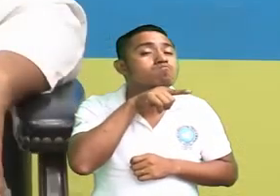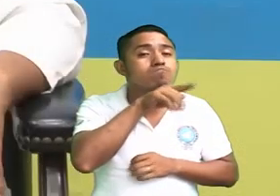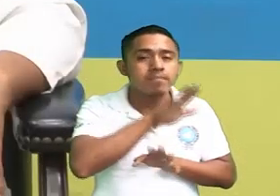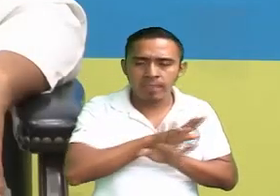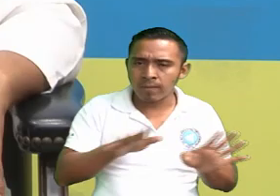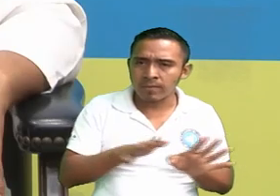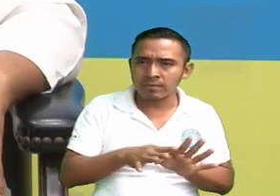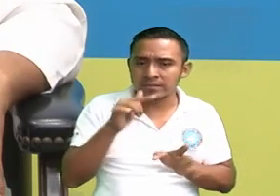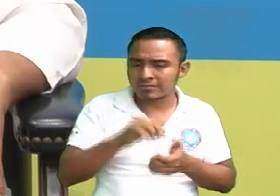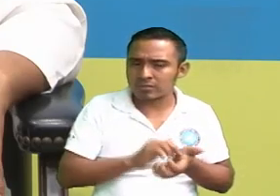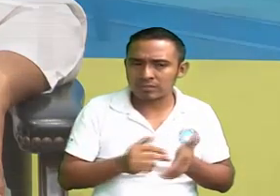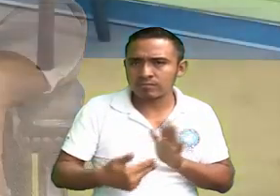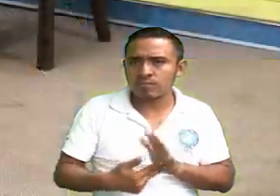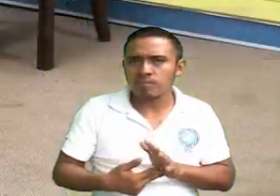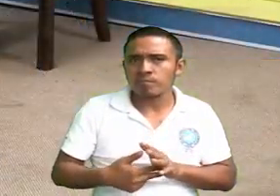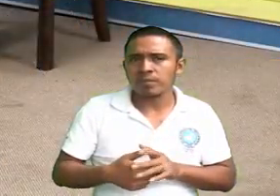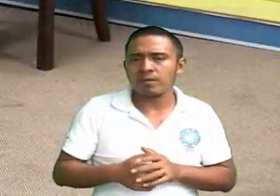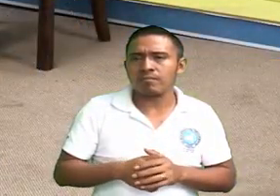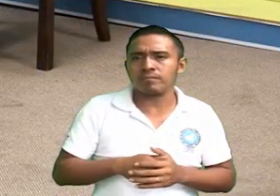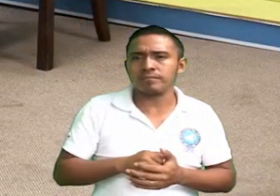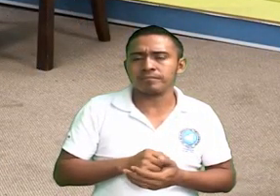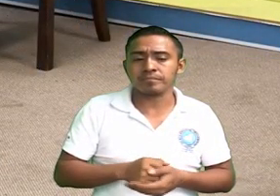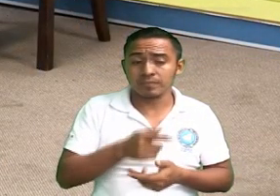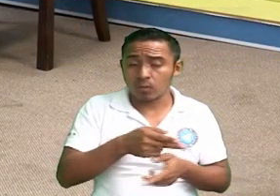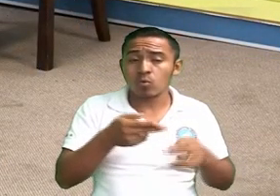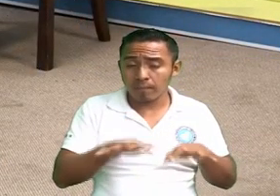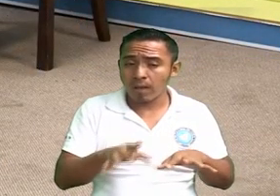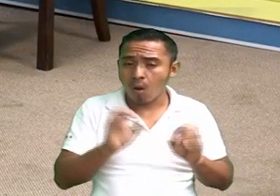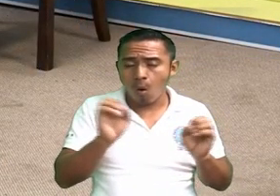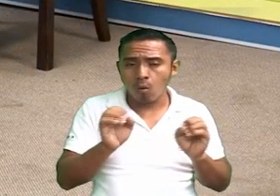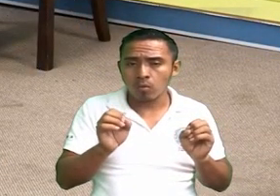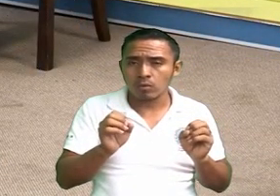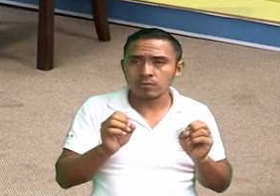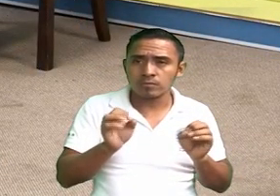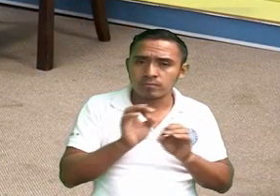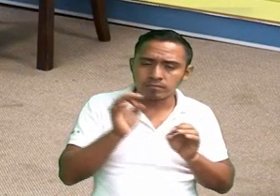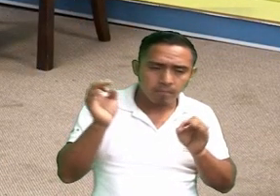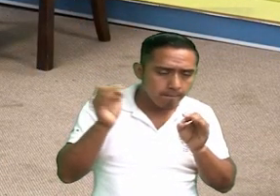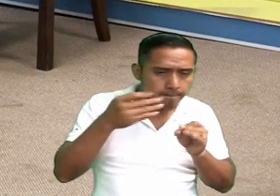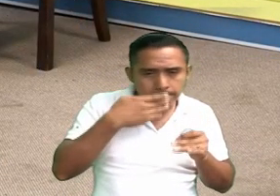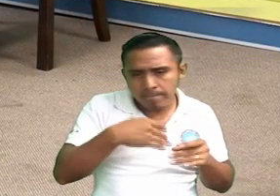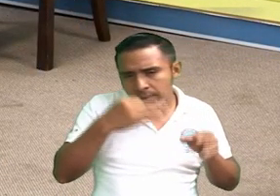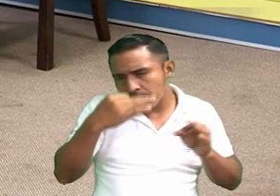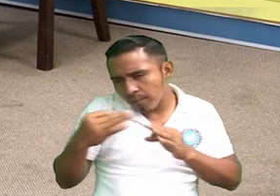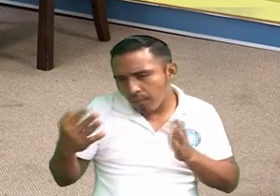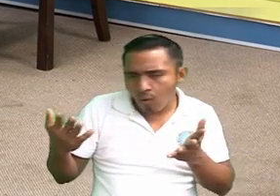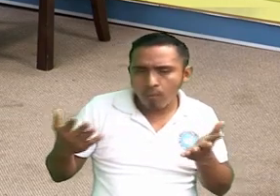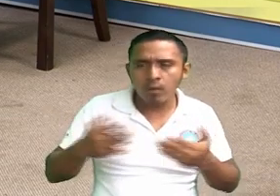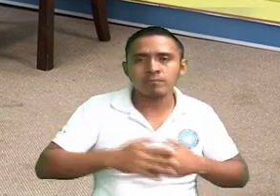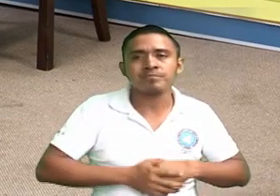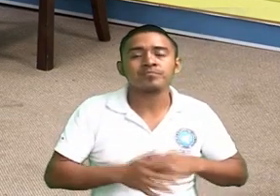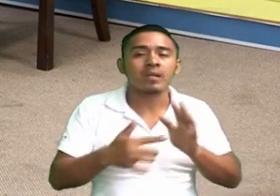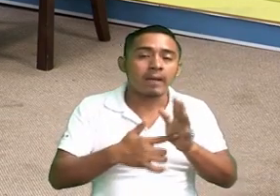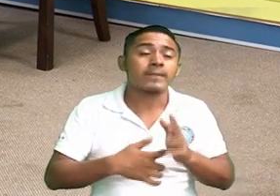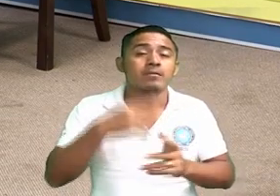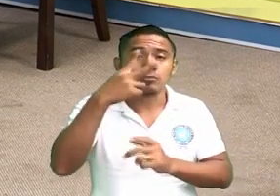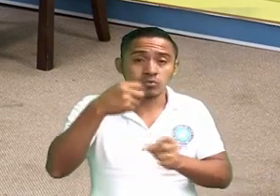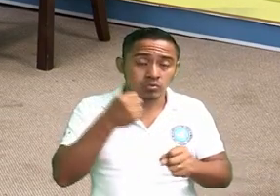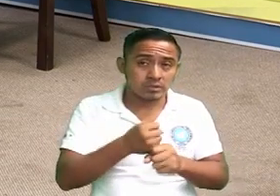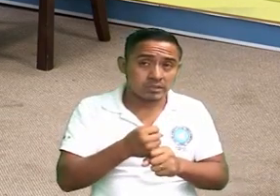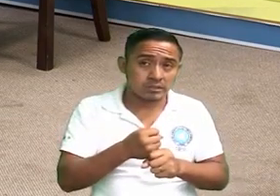miau para referirse al gato. Es correcto. Para ir allá. Que ese también es una evidencia de un